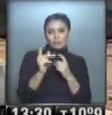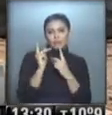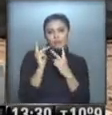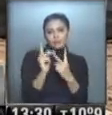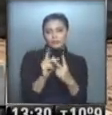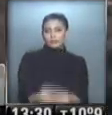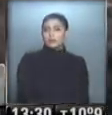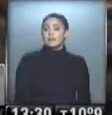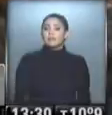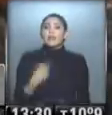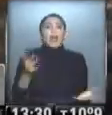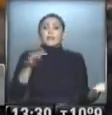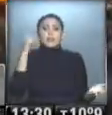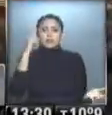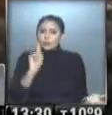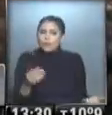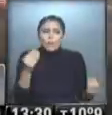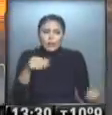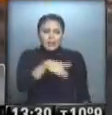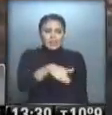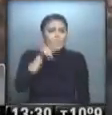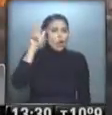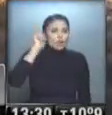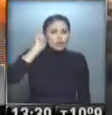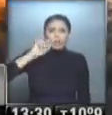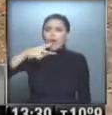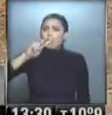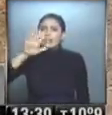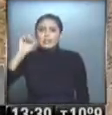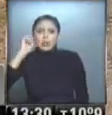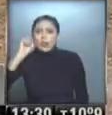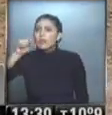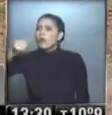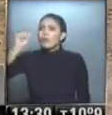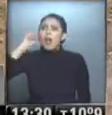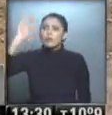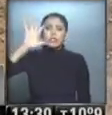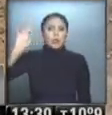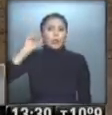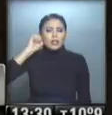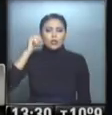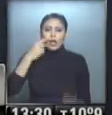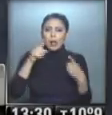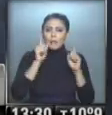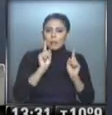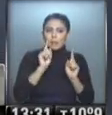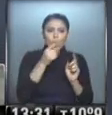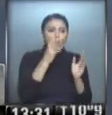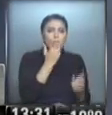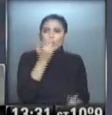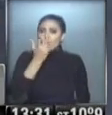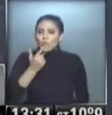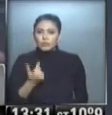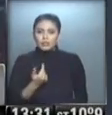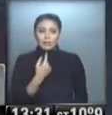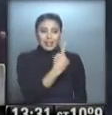uno no puede entender lógicamente por qu a un chico de 8 años a uno de 25 un adulto de 50 le gusta la misma canción Y eso